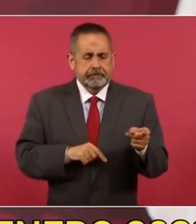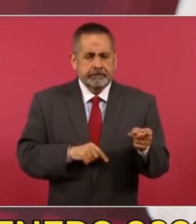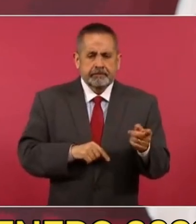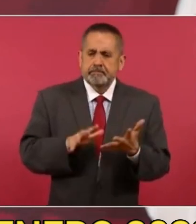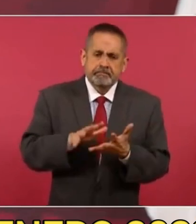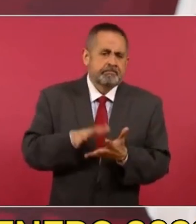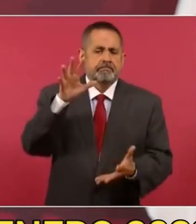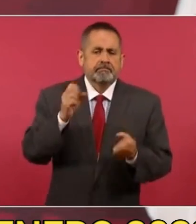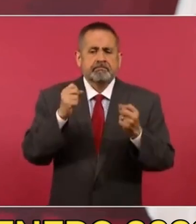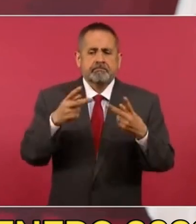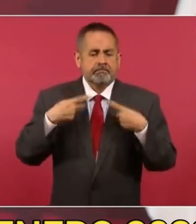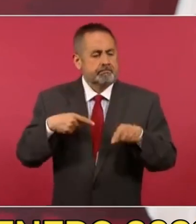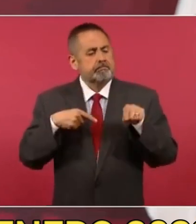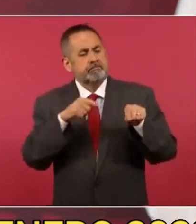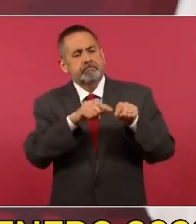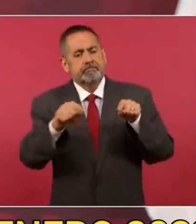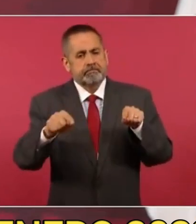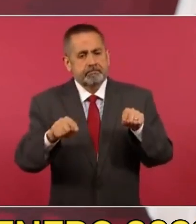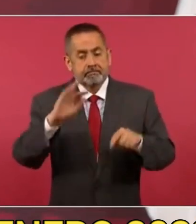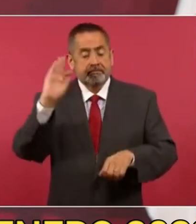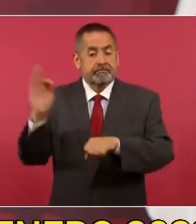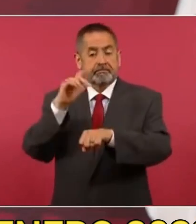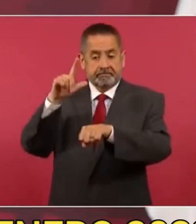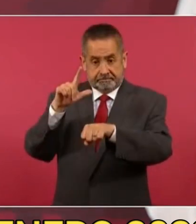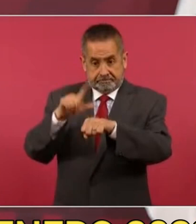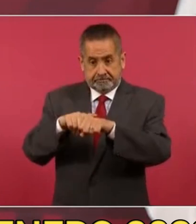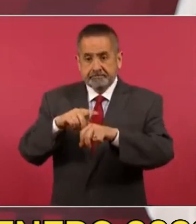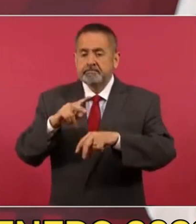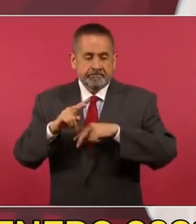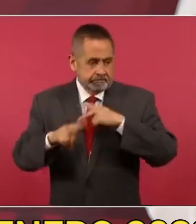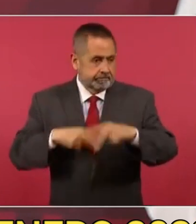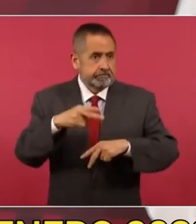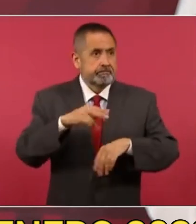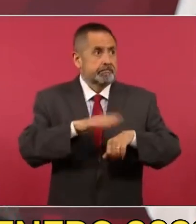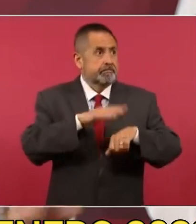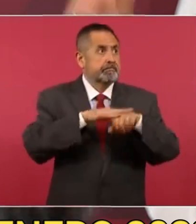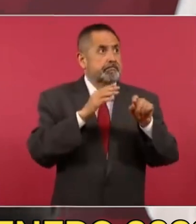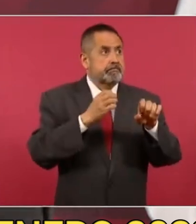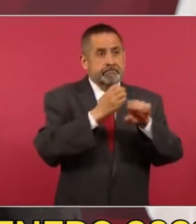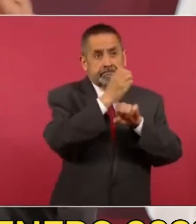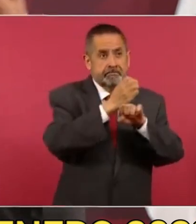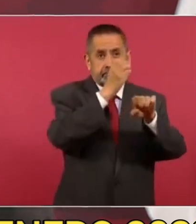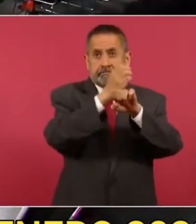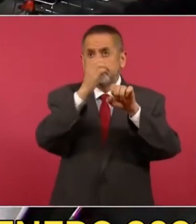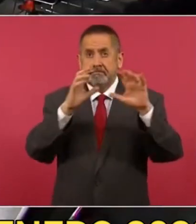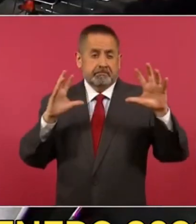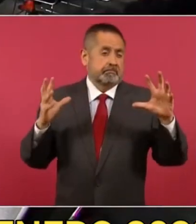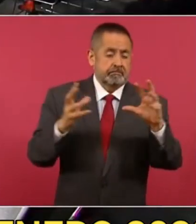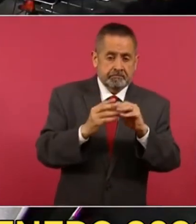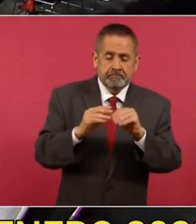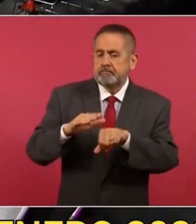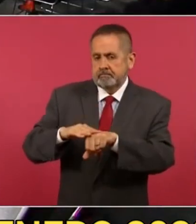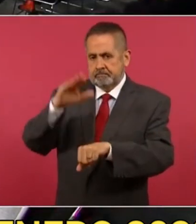mayor el número de elementos de fuerzas federales en los estados, con la suma de todo.